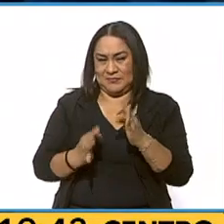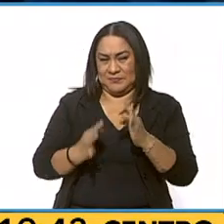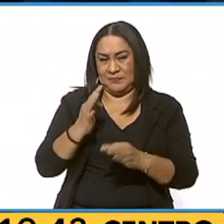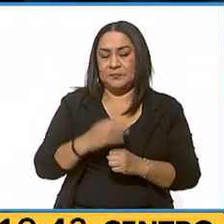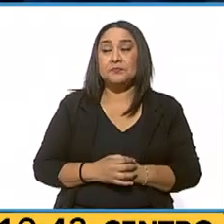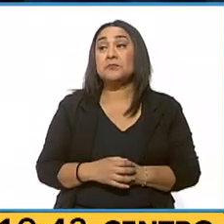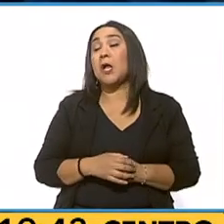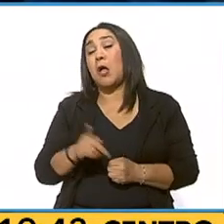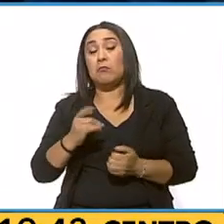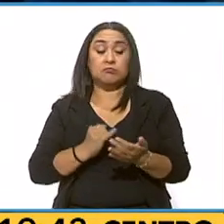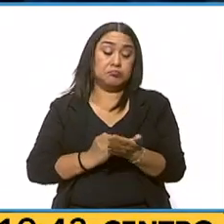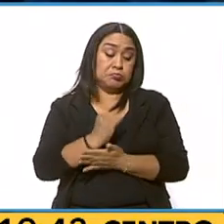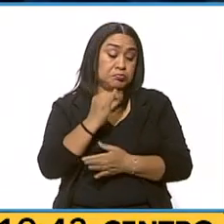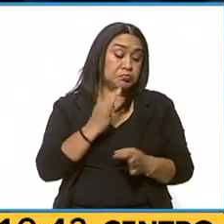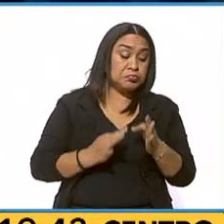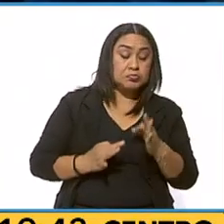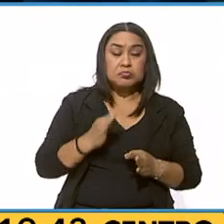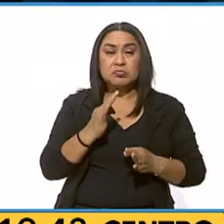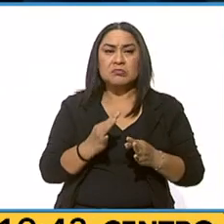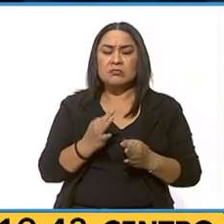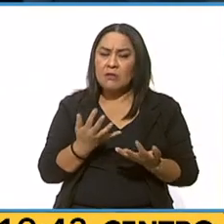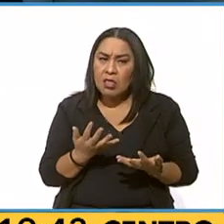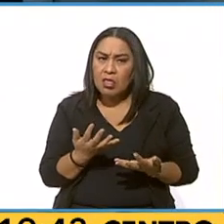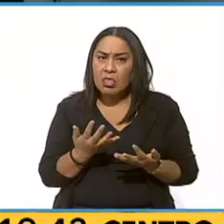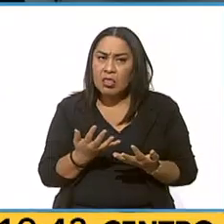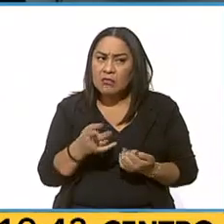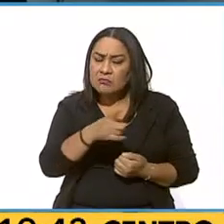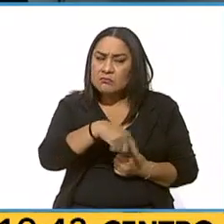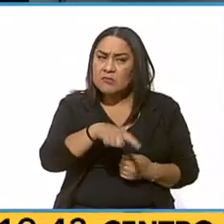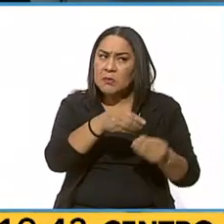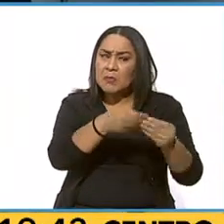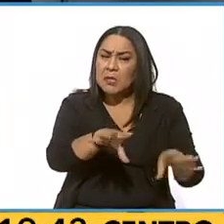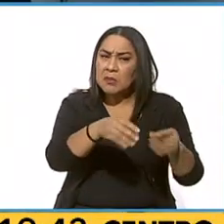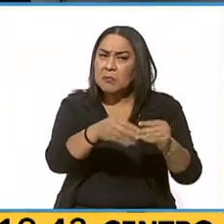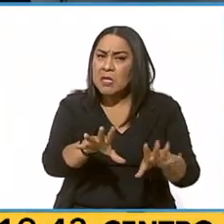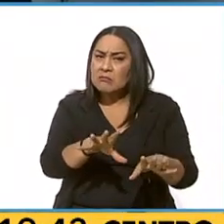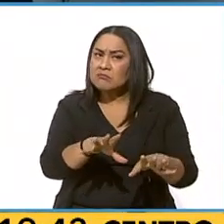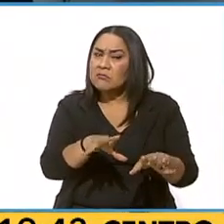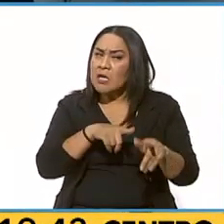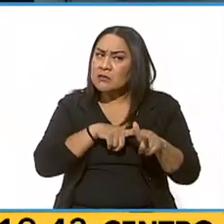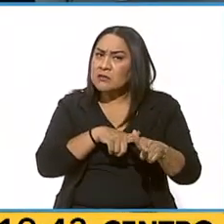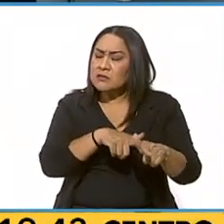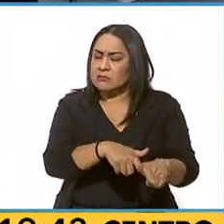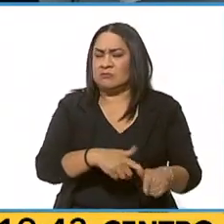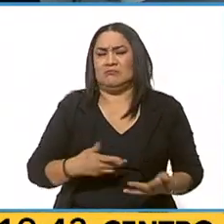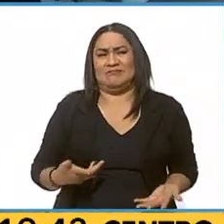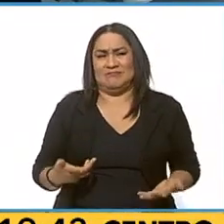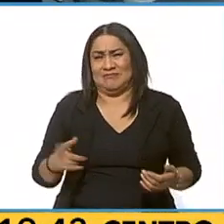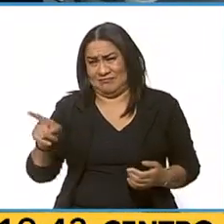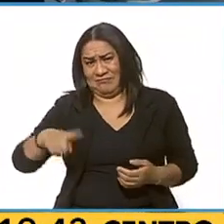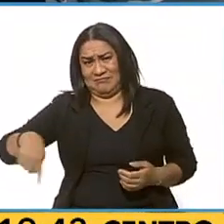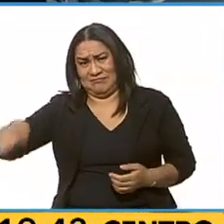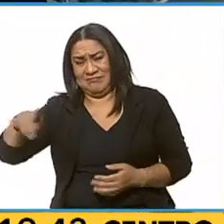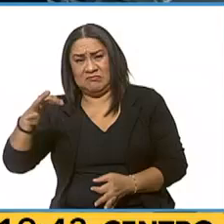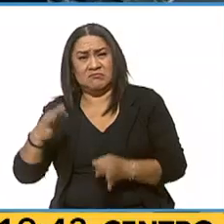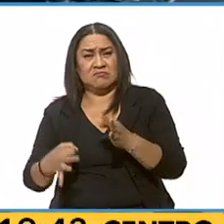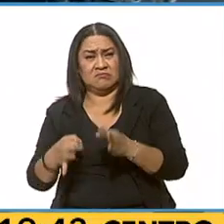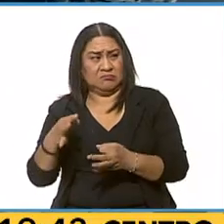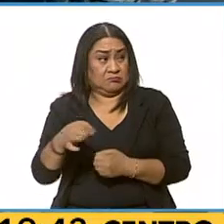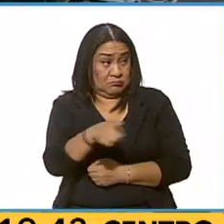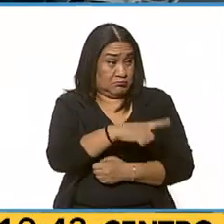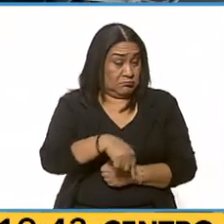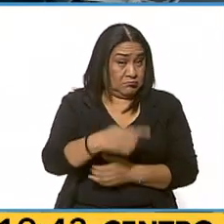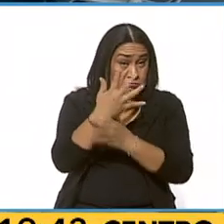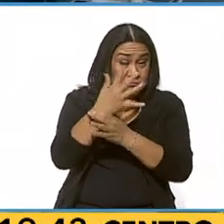toma decisiones que afectan nuestra vida intensa y continuamente. Y a ese poder no lo elegíamos